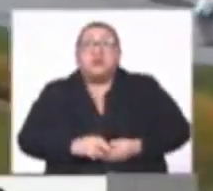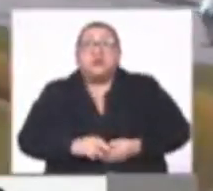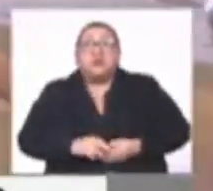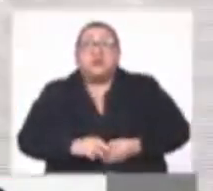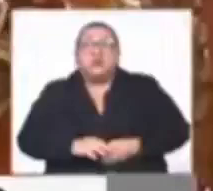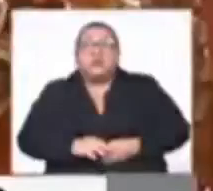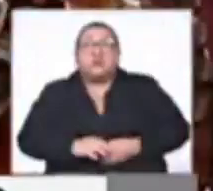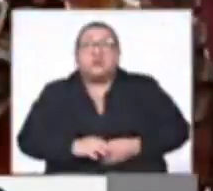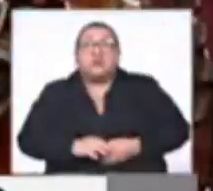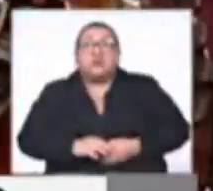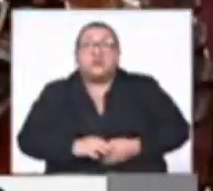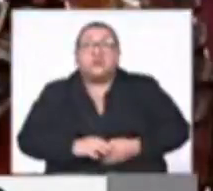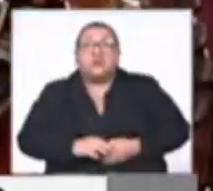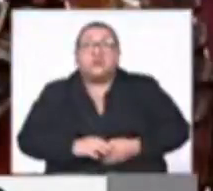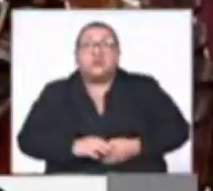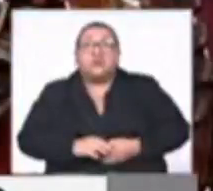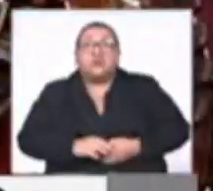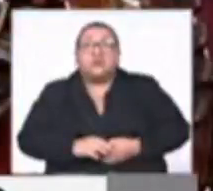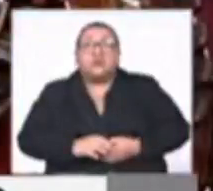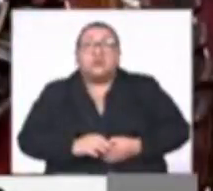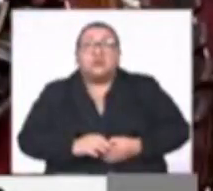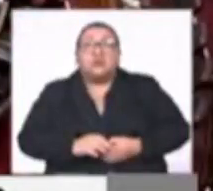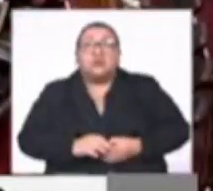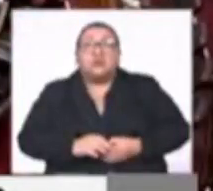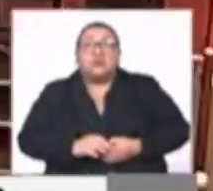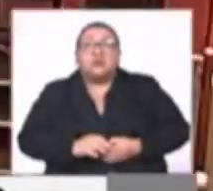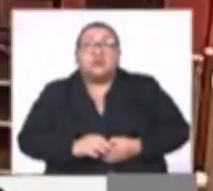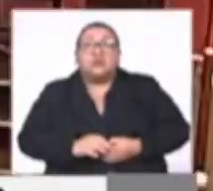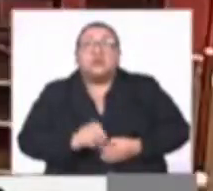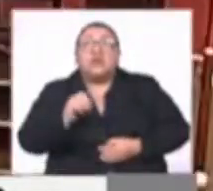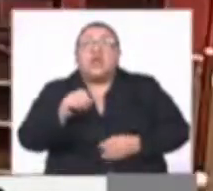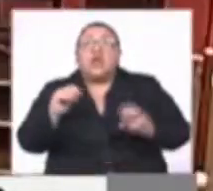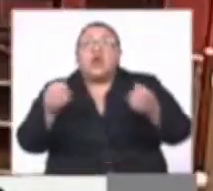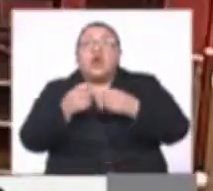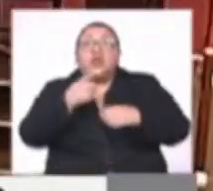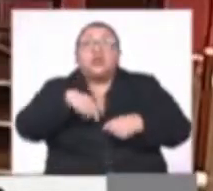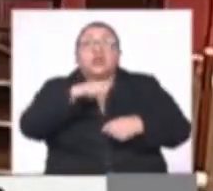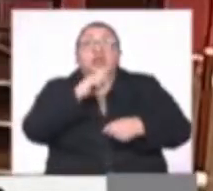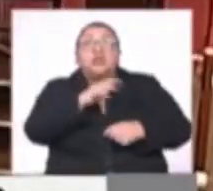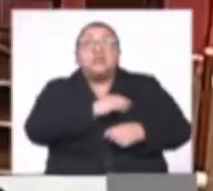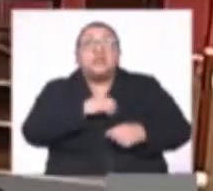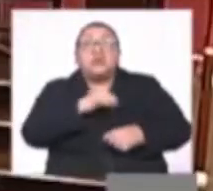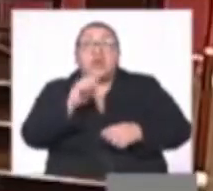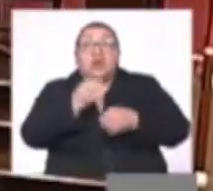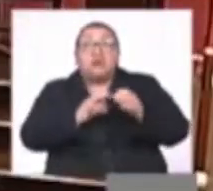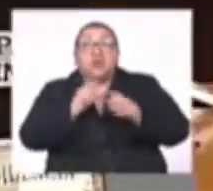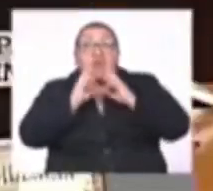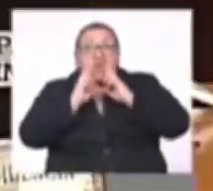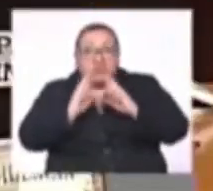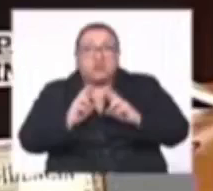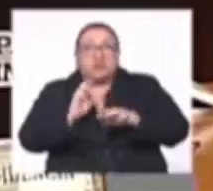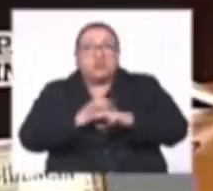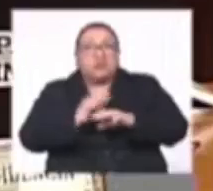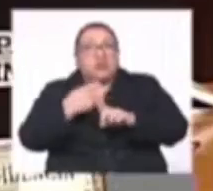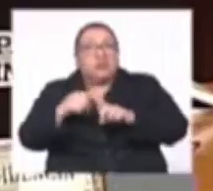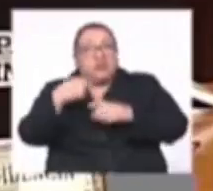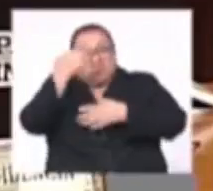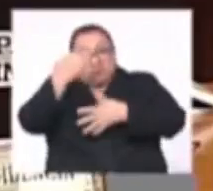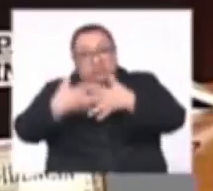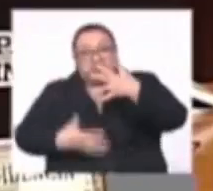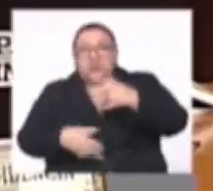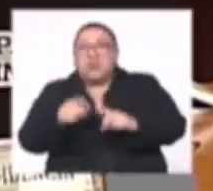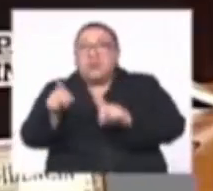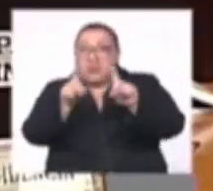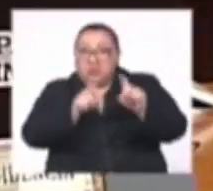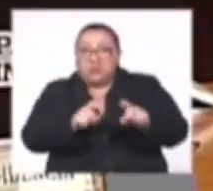Consejo Fiscal. La representación nacional citó al ministro José Arista para el 14 de junio, donde responderá un pliego interpelatorio